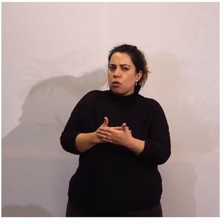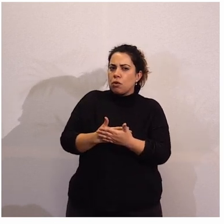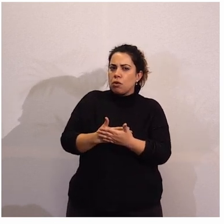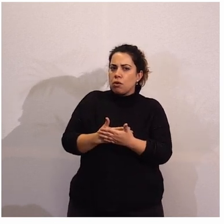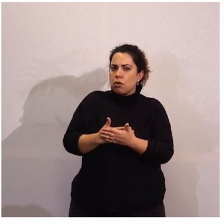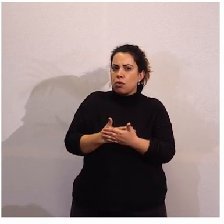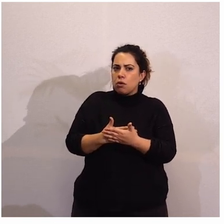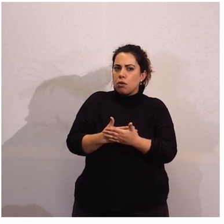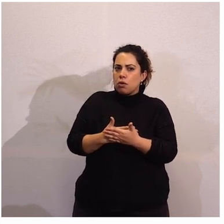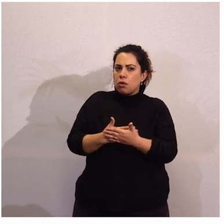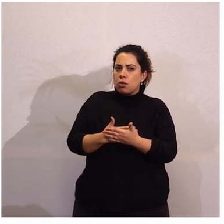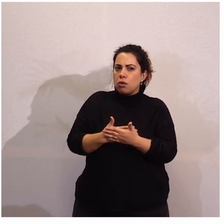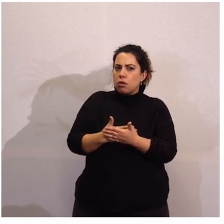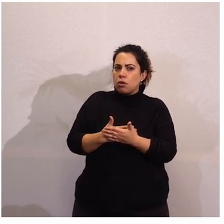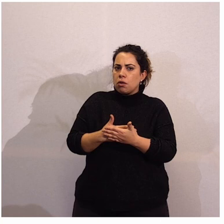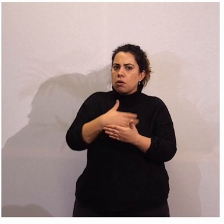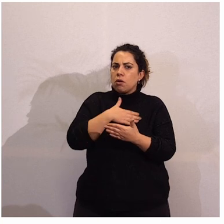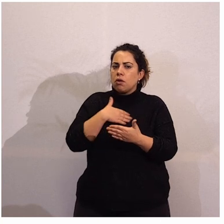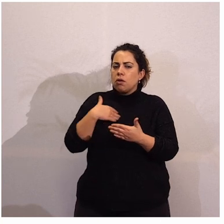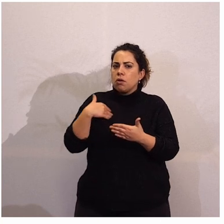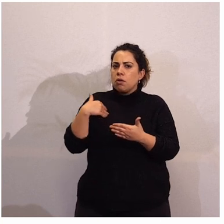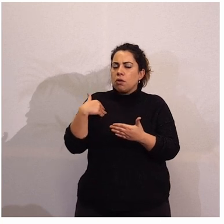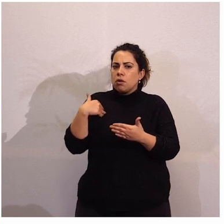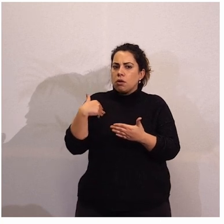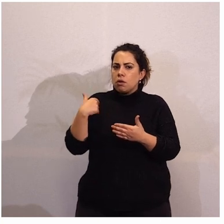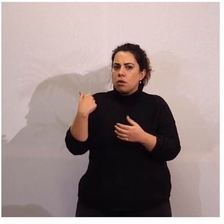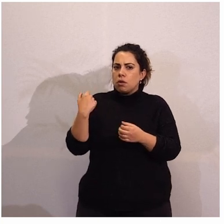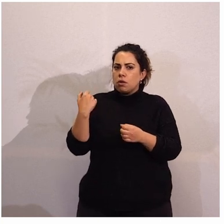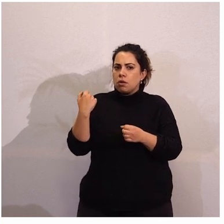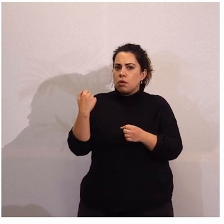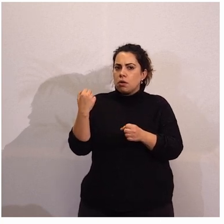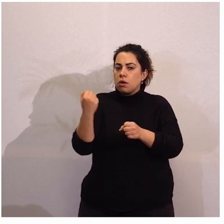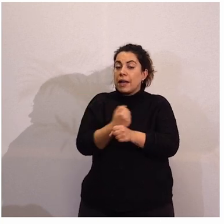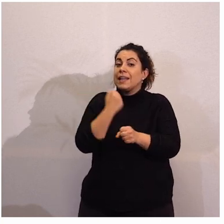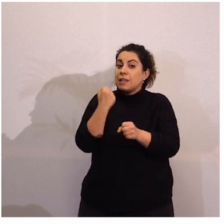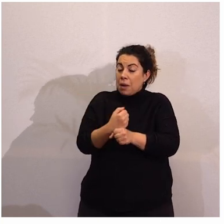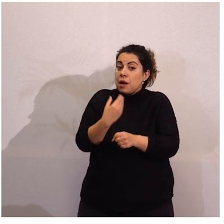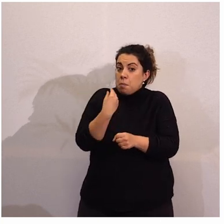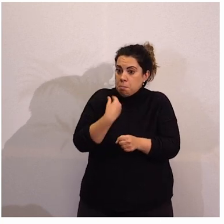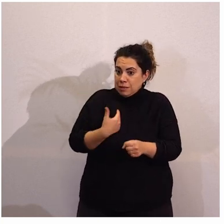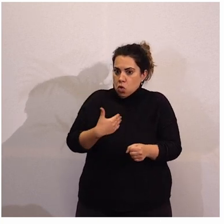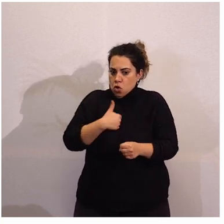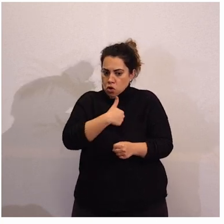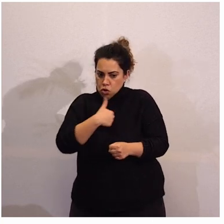quisiera trabajar con esa función que